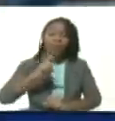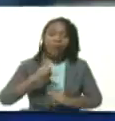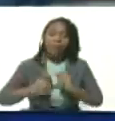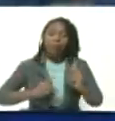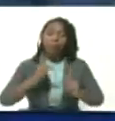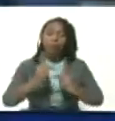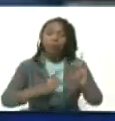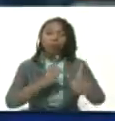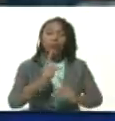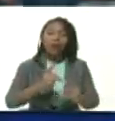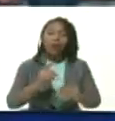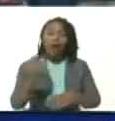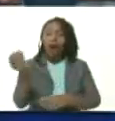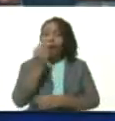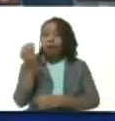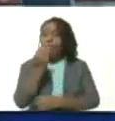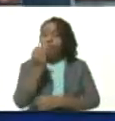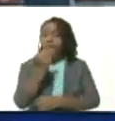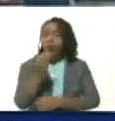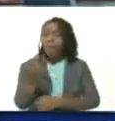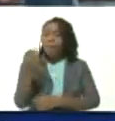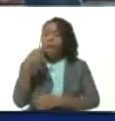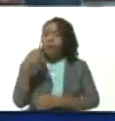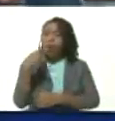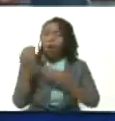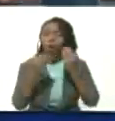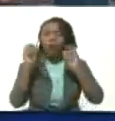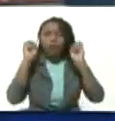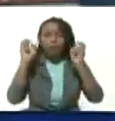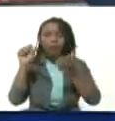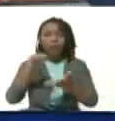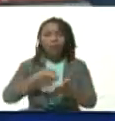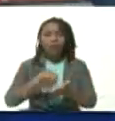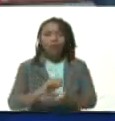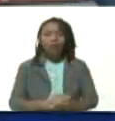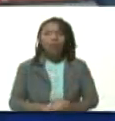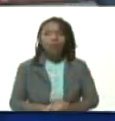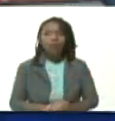producir alimentos y medicamentos como elemento central.